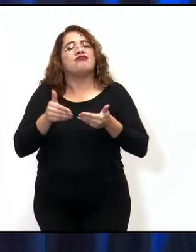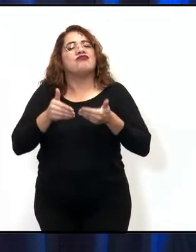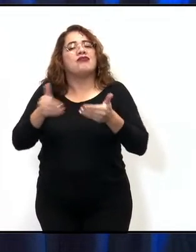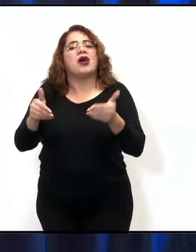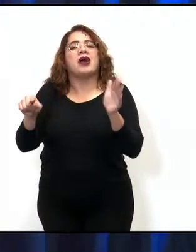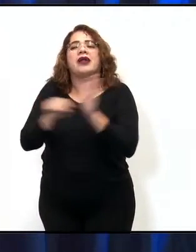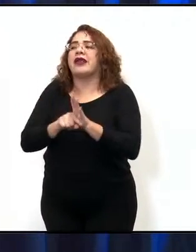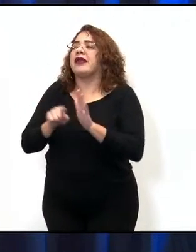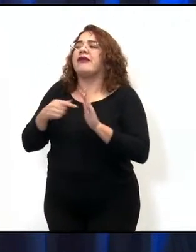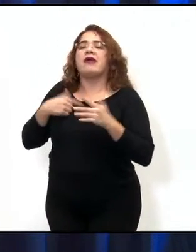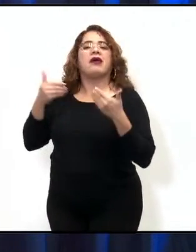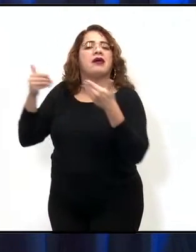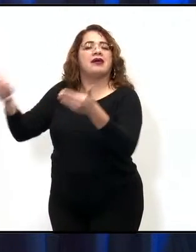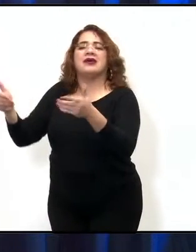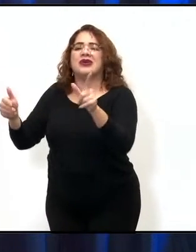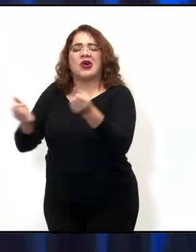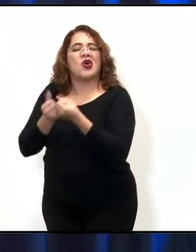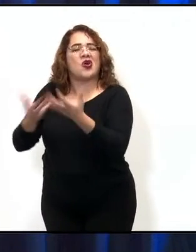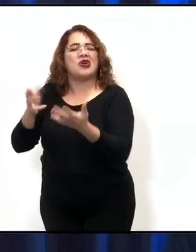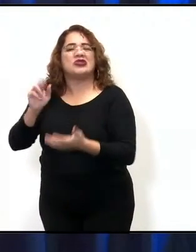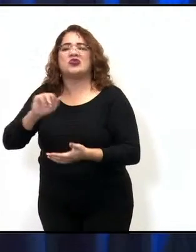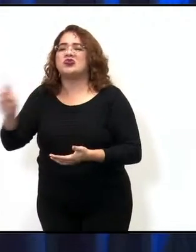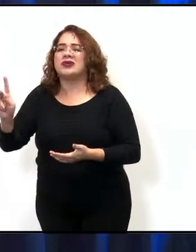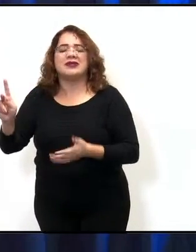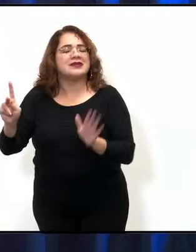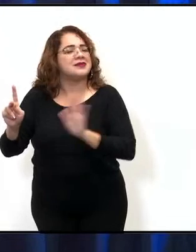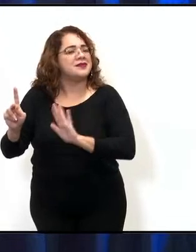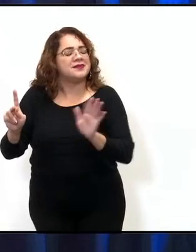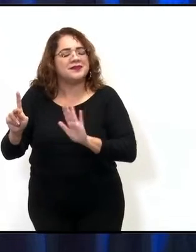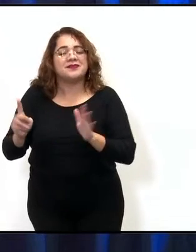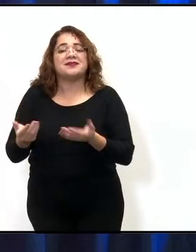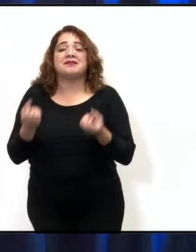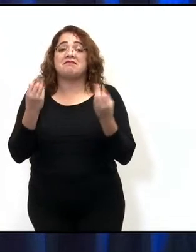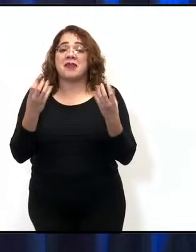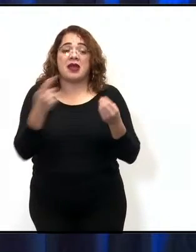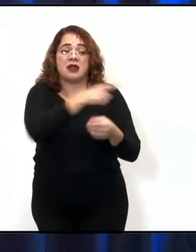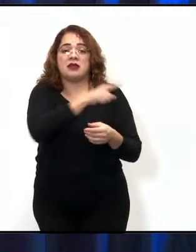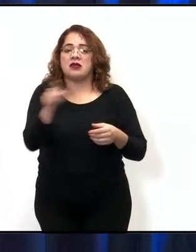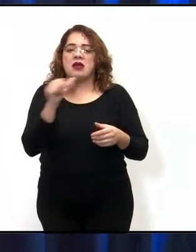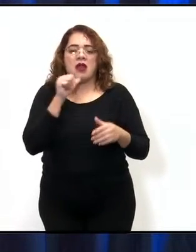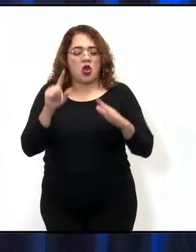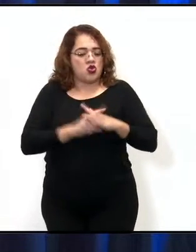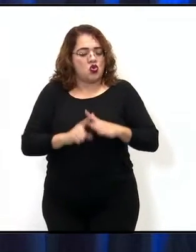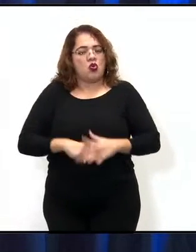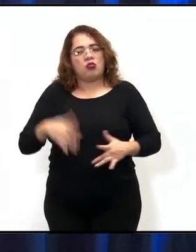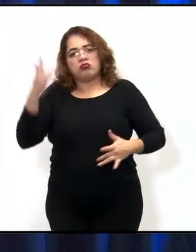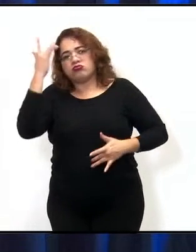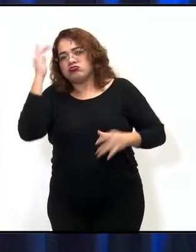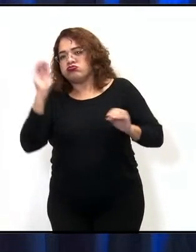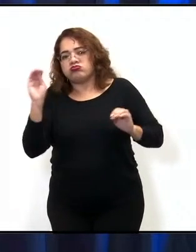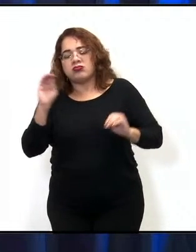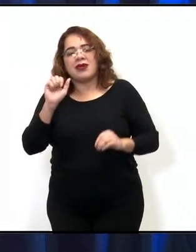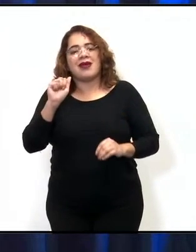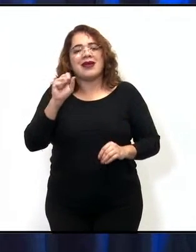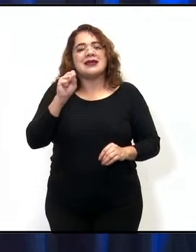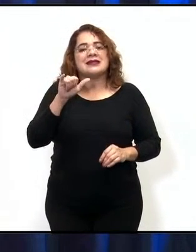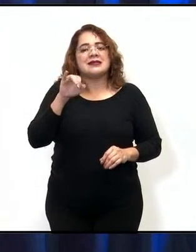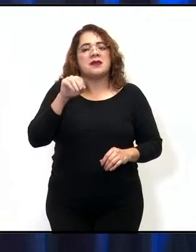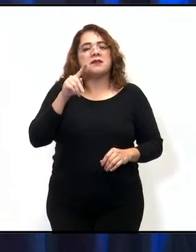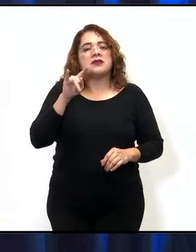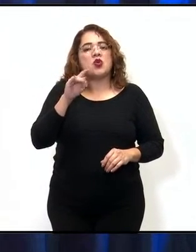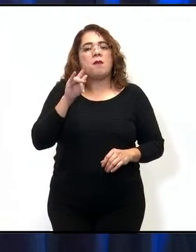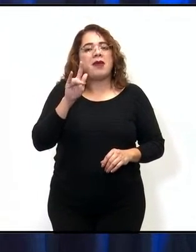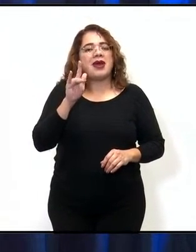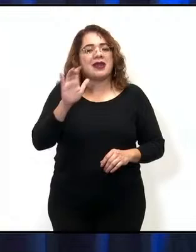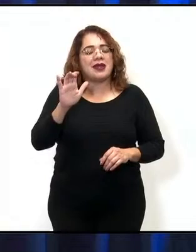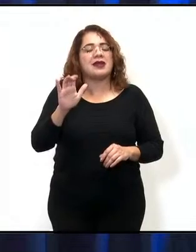Estamos en medio de la oleada y estamos haciendo todo lo posible para frenar esto y mejorar las cosas, pero requerimos de su